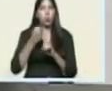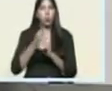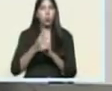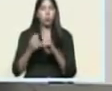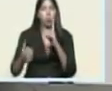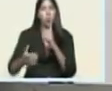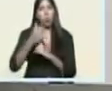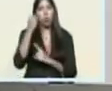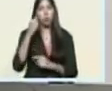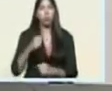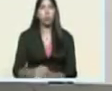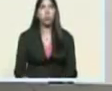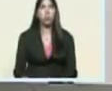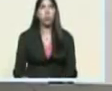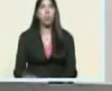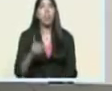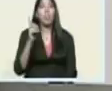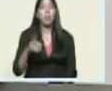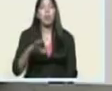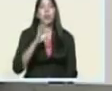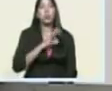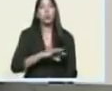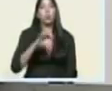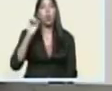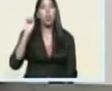socialismo en lo territorial.